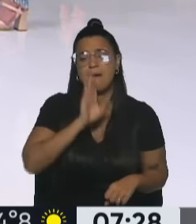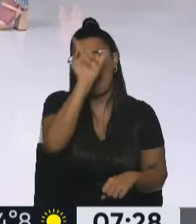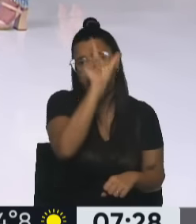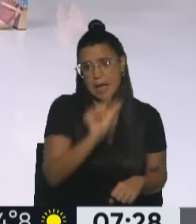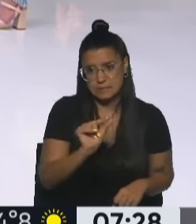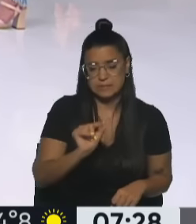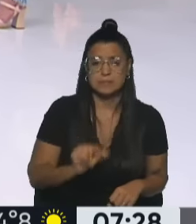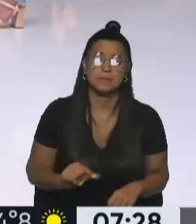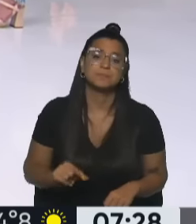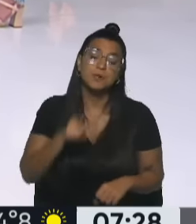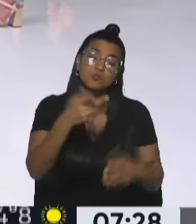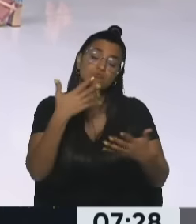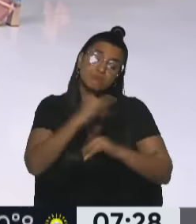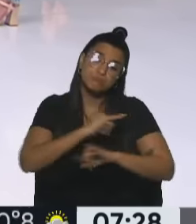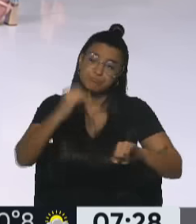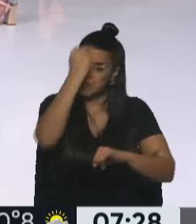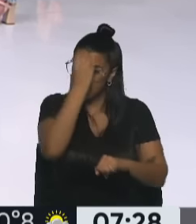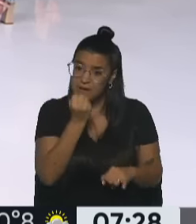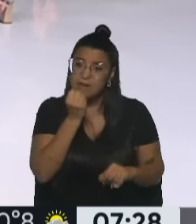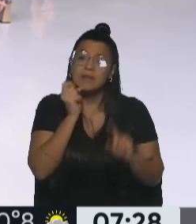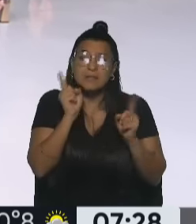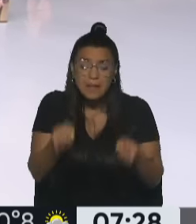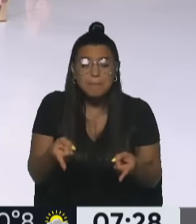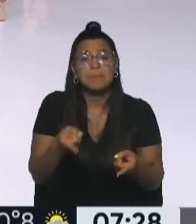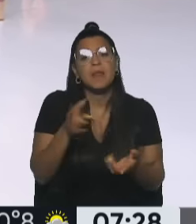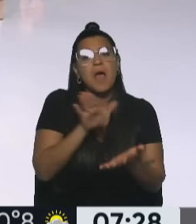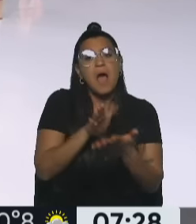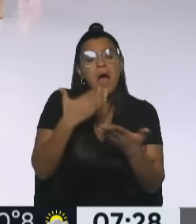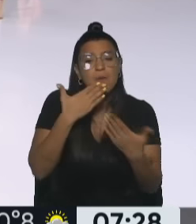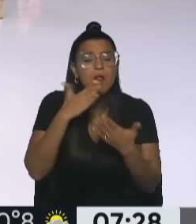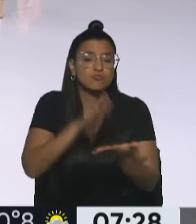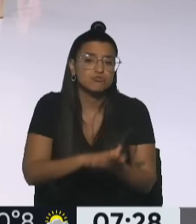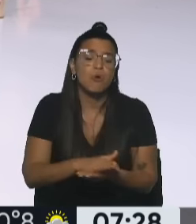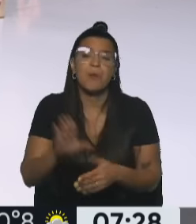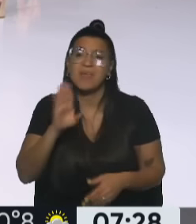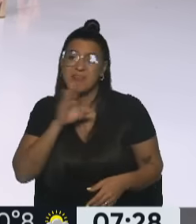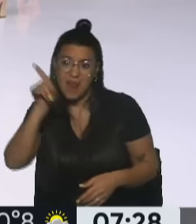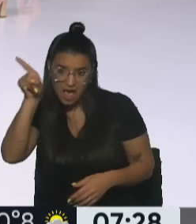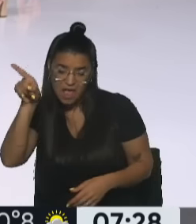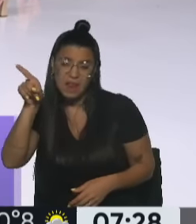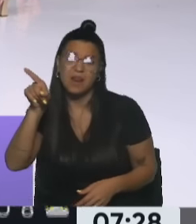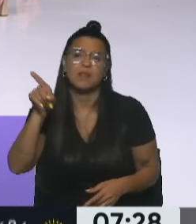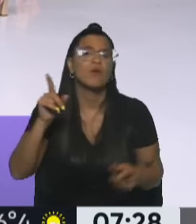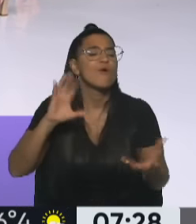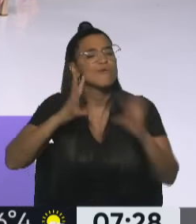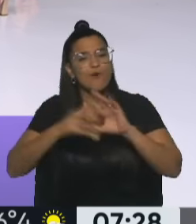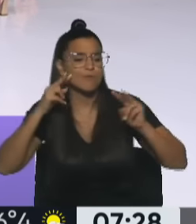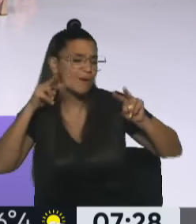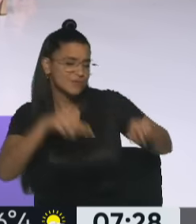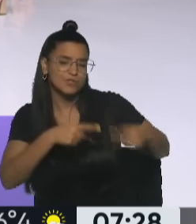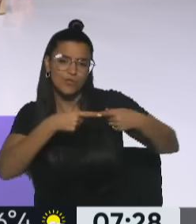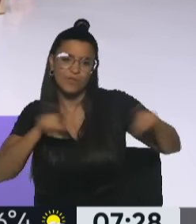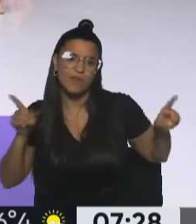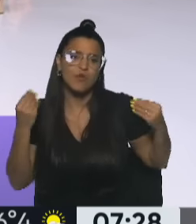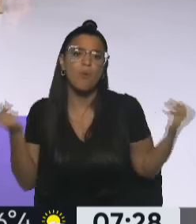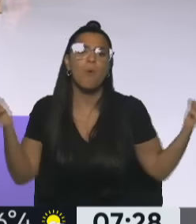comunicado de Hamás, pero también hablaron las fuerzas de defensa israelí, que tienen otra visión de por qué se reanudaron los